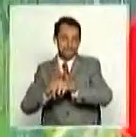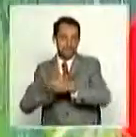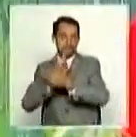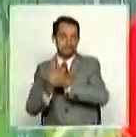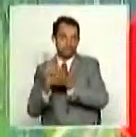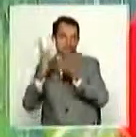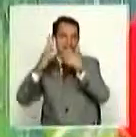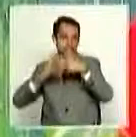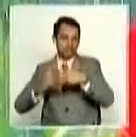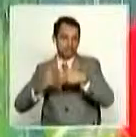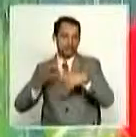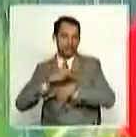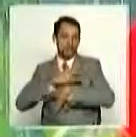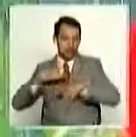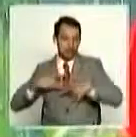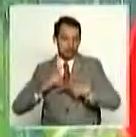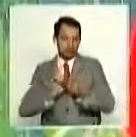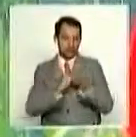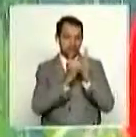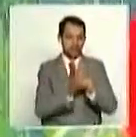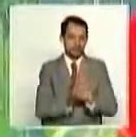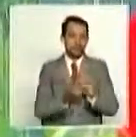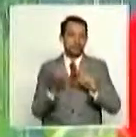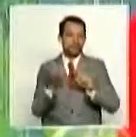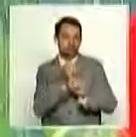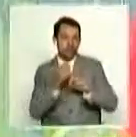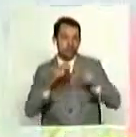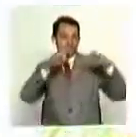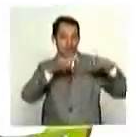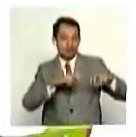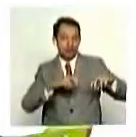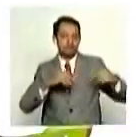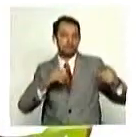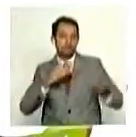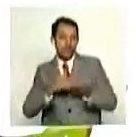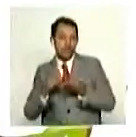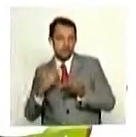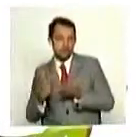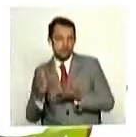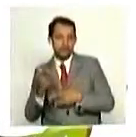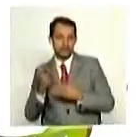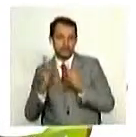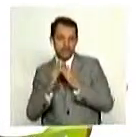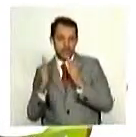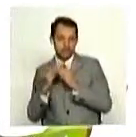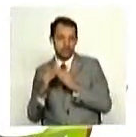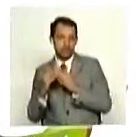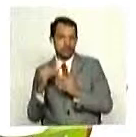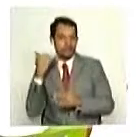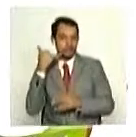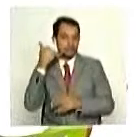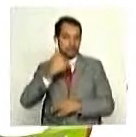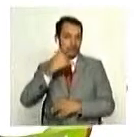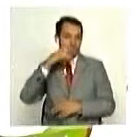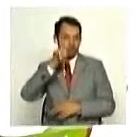alternativas que ayudan a transformar tu salud. Citas y servicio a domicilio hasta la puerta de su casa en el teléfono